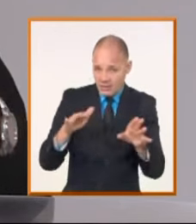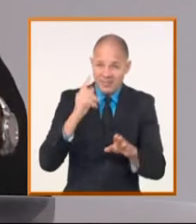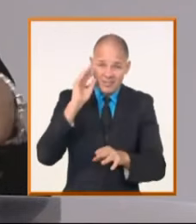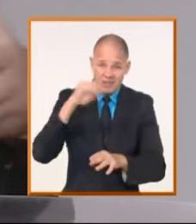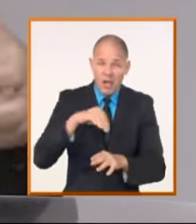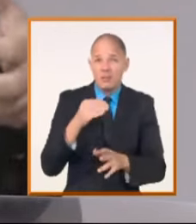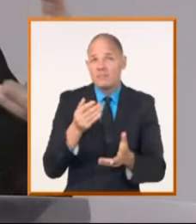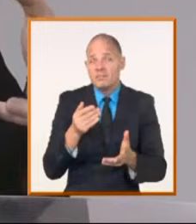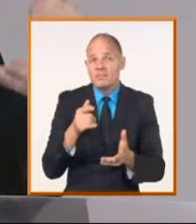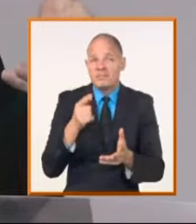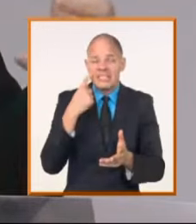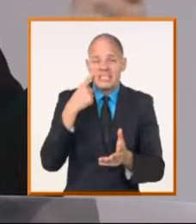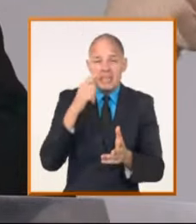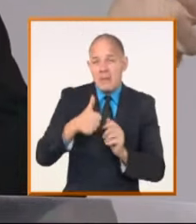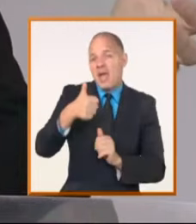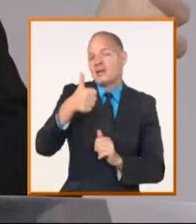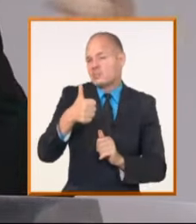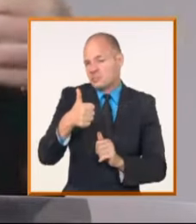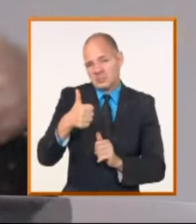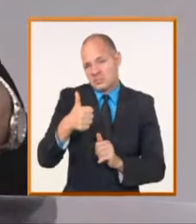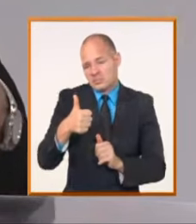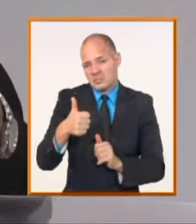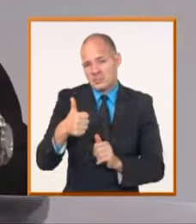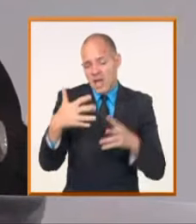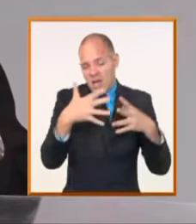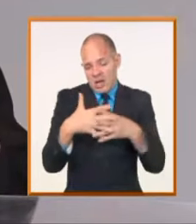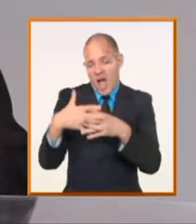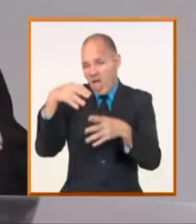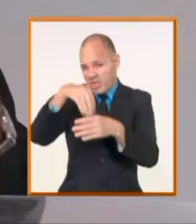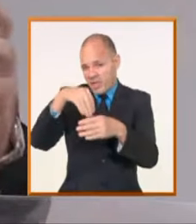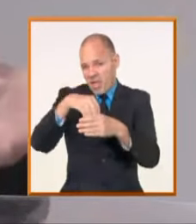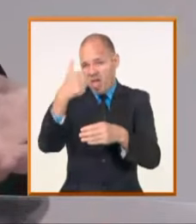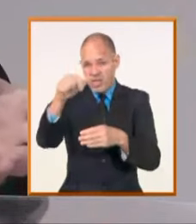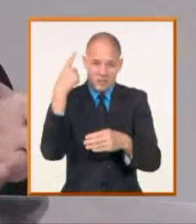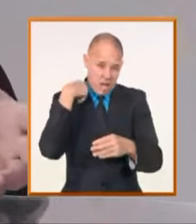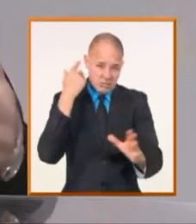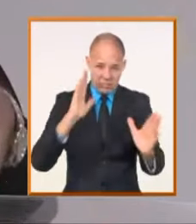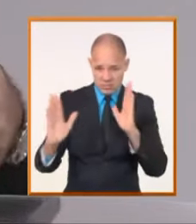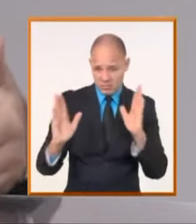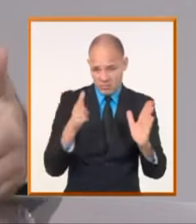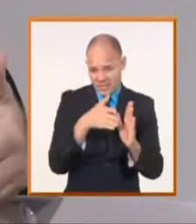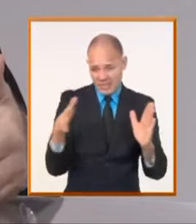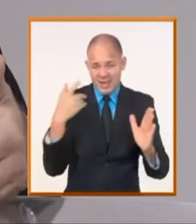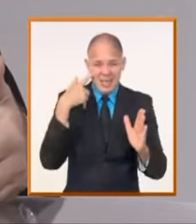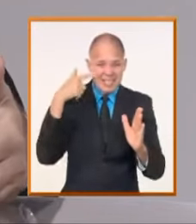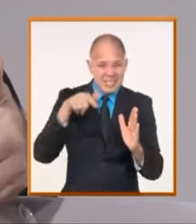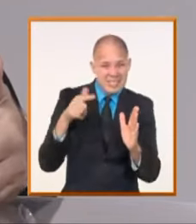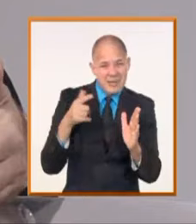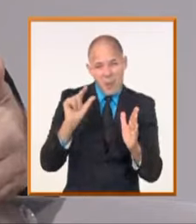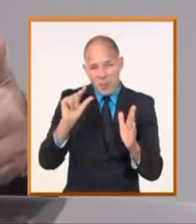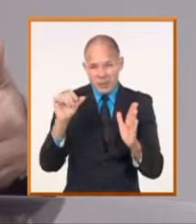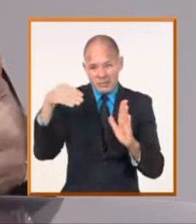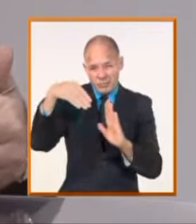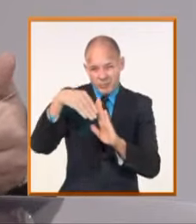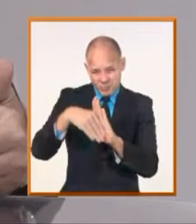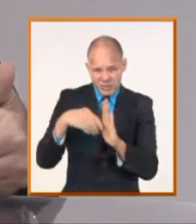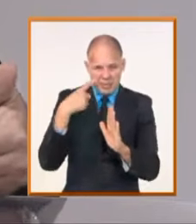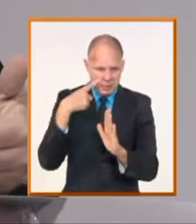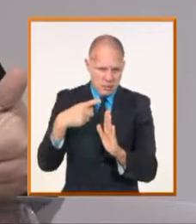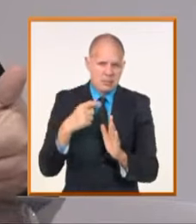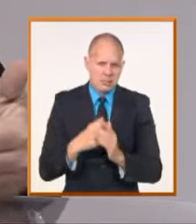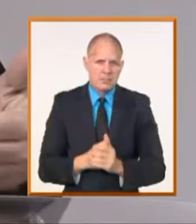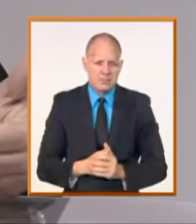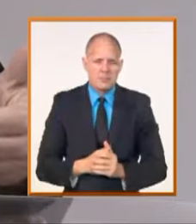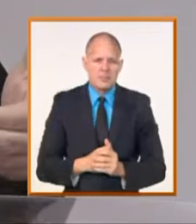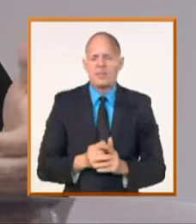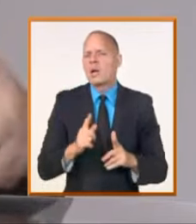hecho. No se está hablando ni siquiera solamente de crisis económica, sino una crisis a nivel estructural que implica una crisis de su sistema político, en el sentido de la pérdida